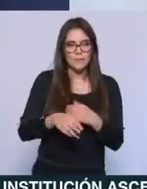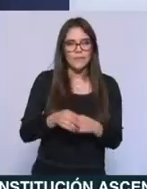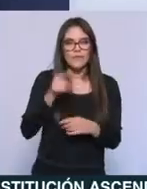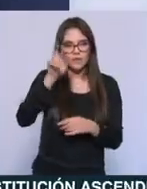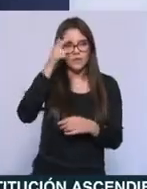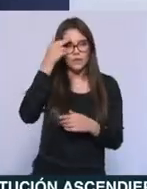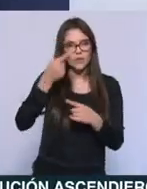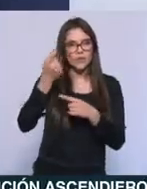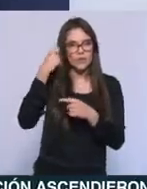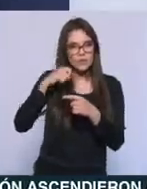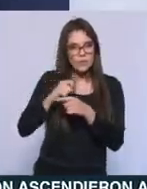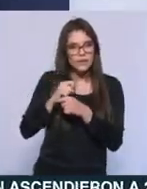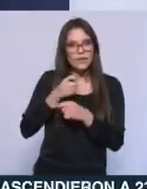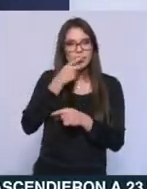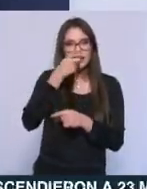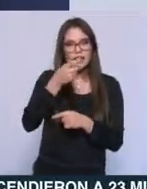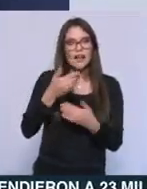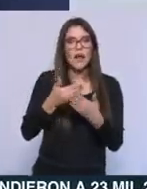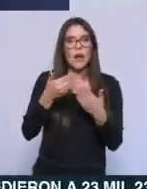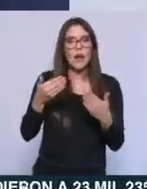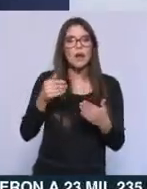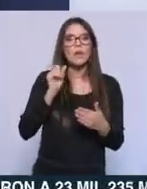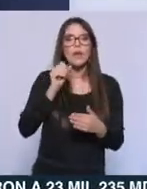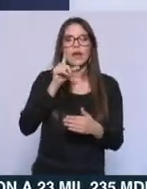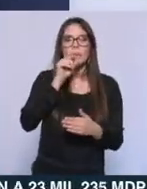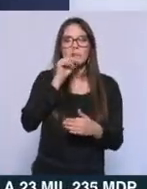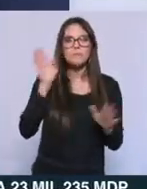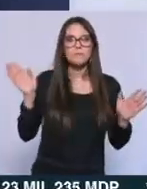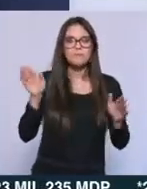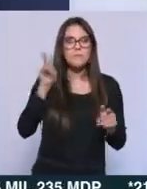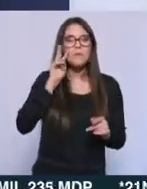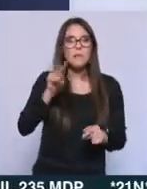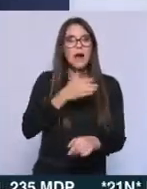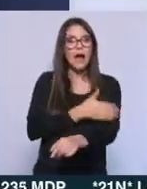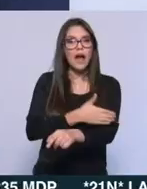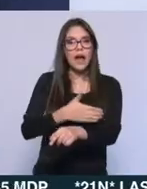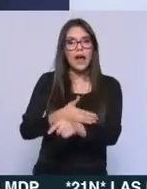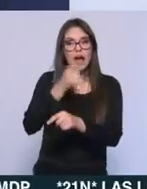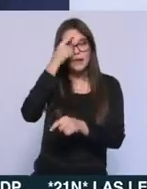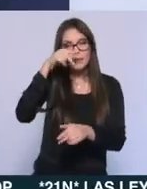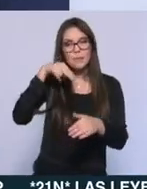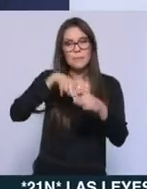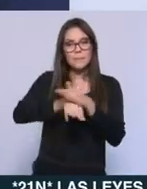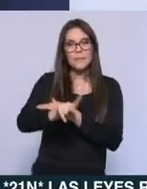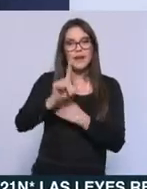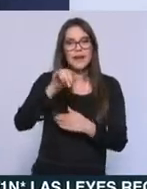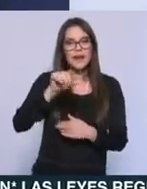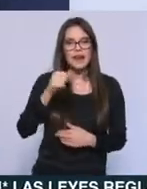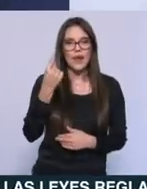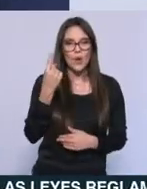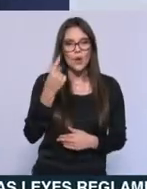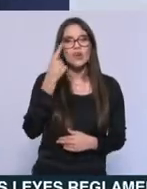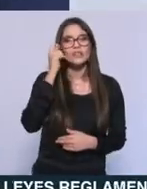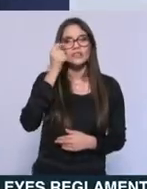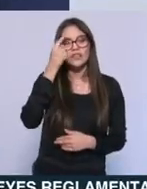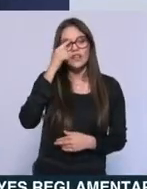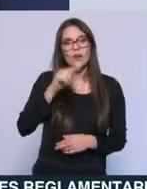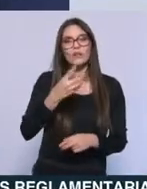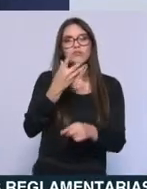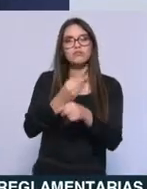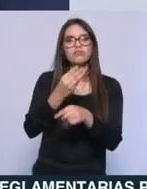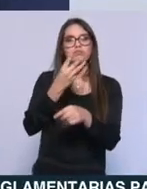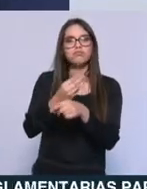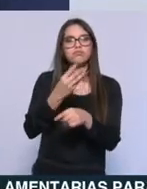Un ave emplumada de origen prehispánico acompañará a los usuarios de la línea 1 del metro como parte del proceso de mantenimiento y renovación en